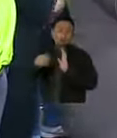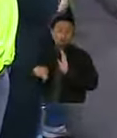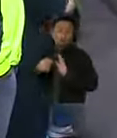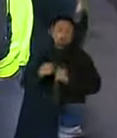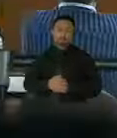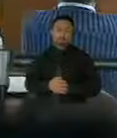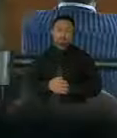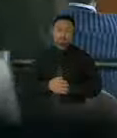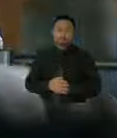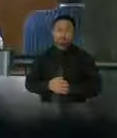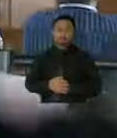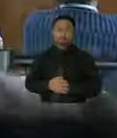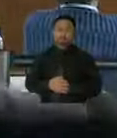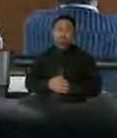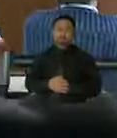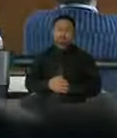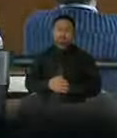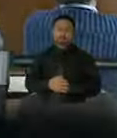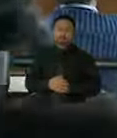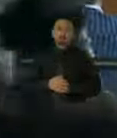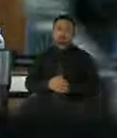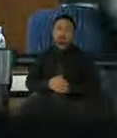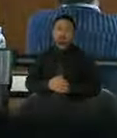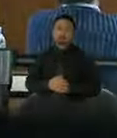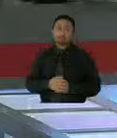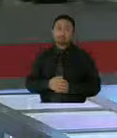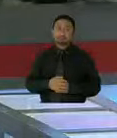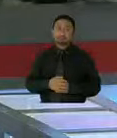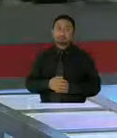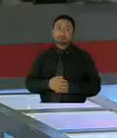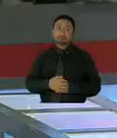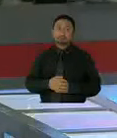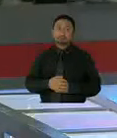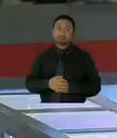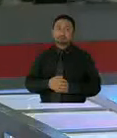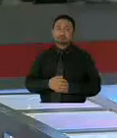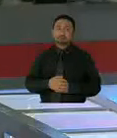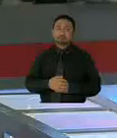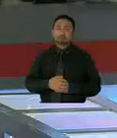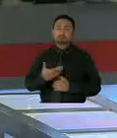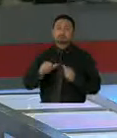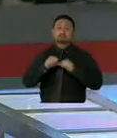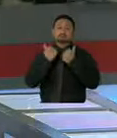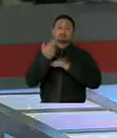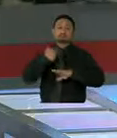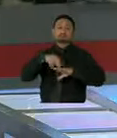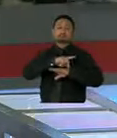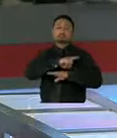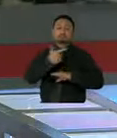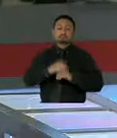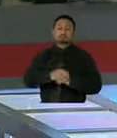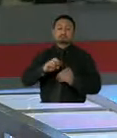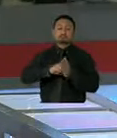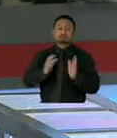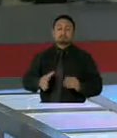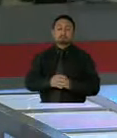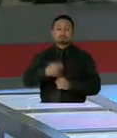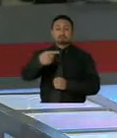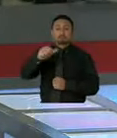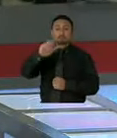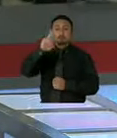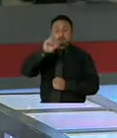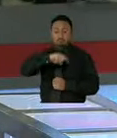Glass. Informó Alison Corral. La Asamblea Nacional busca que el procurador Diego García comparezca